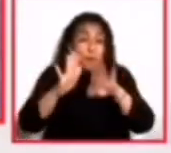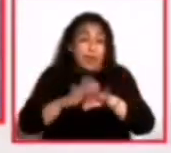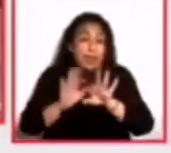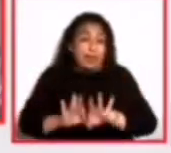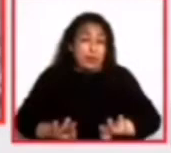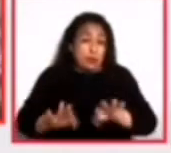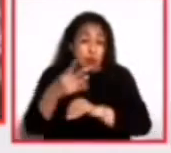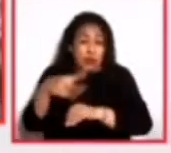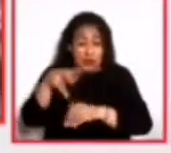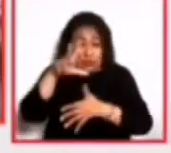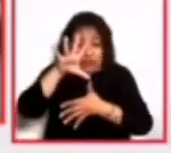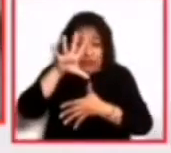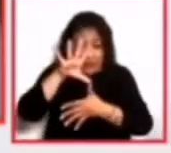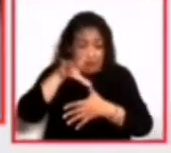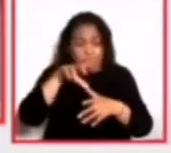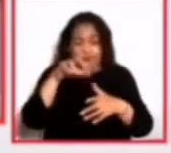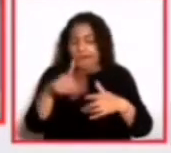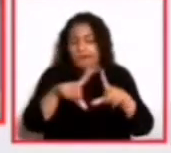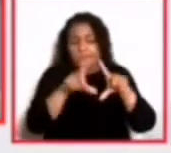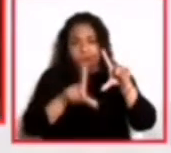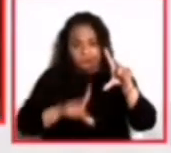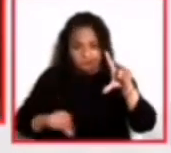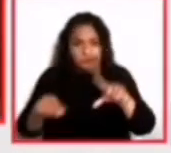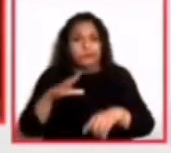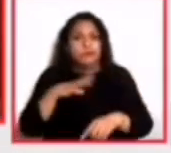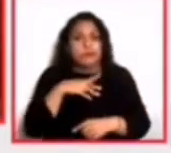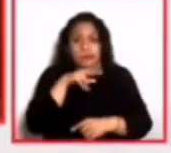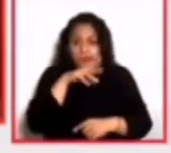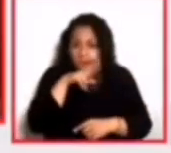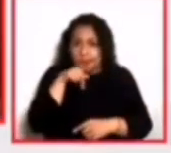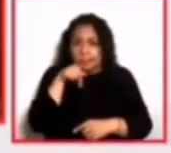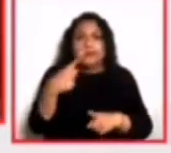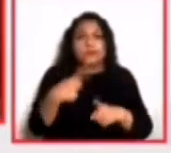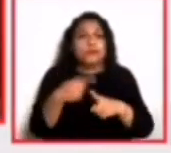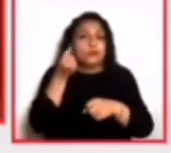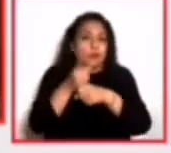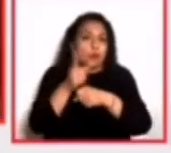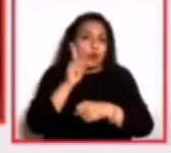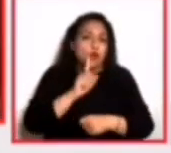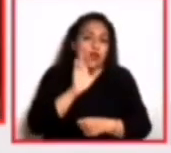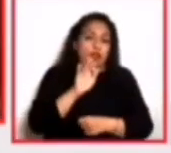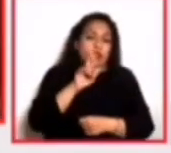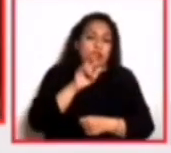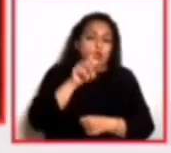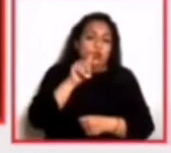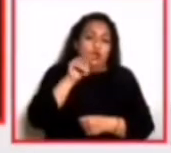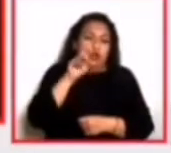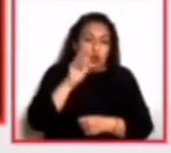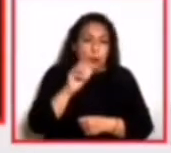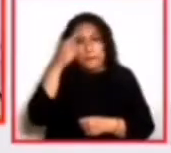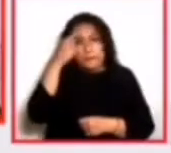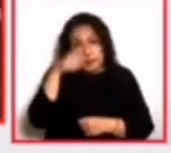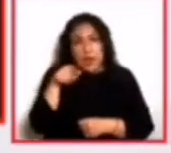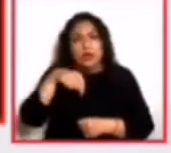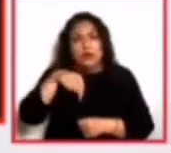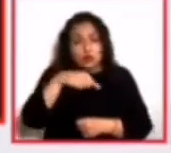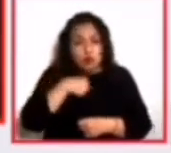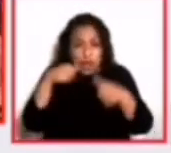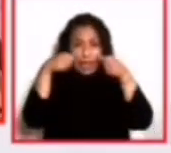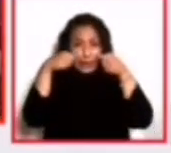país. Ha habido una preocupación de la secretaria Frausto para que podamos